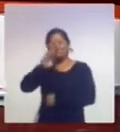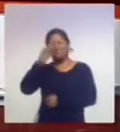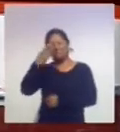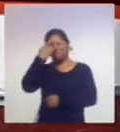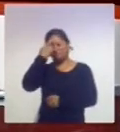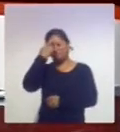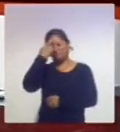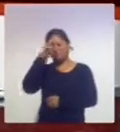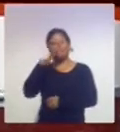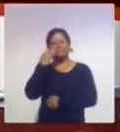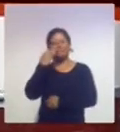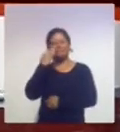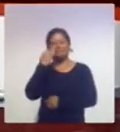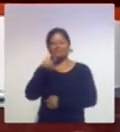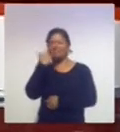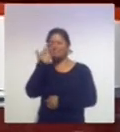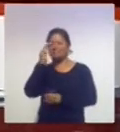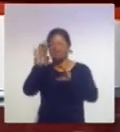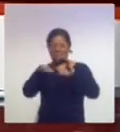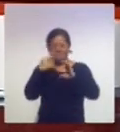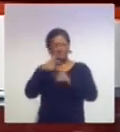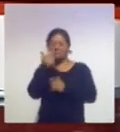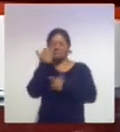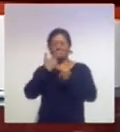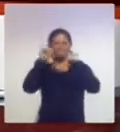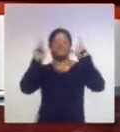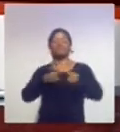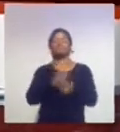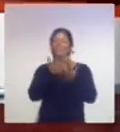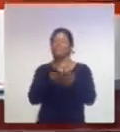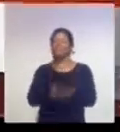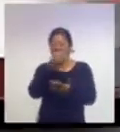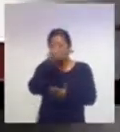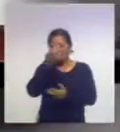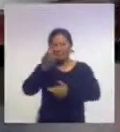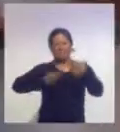abierta para que usted comente lo que guste. Vamos a la pausa y regresamos, no se vayan.